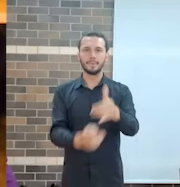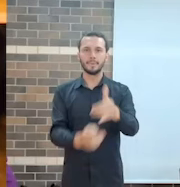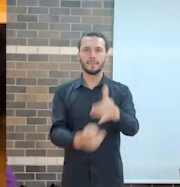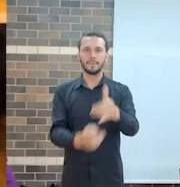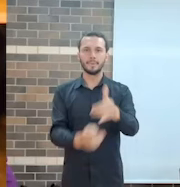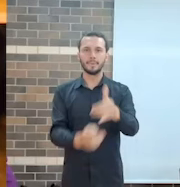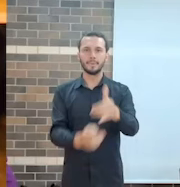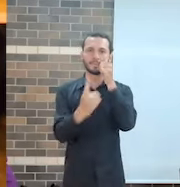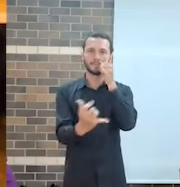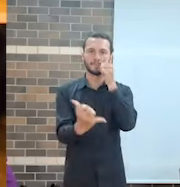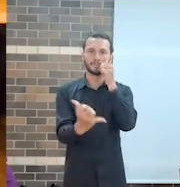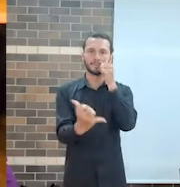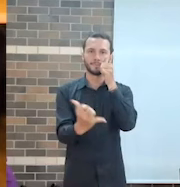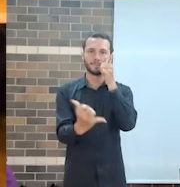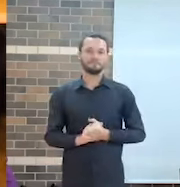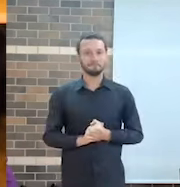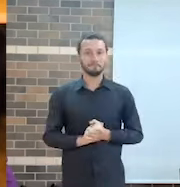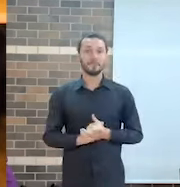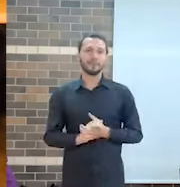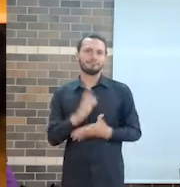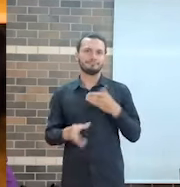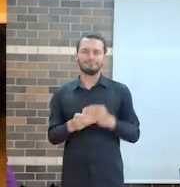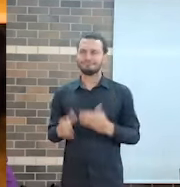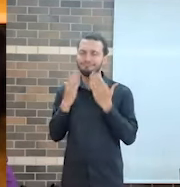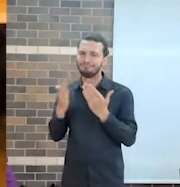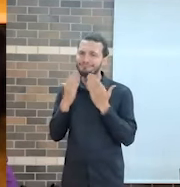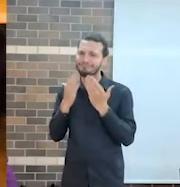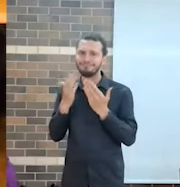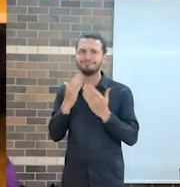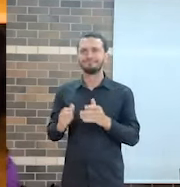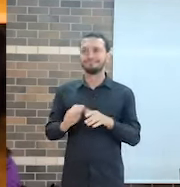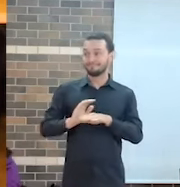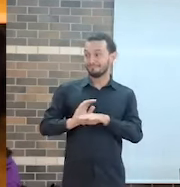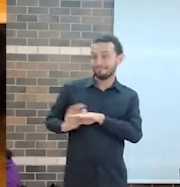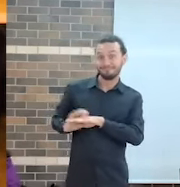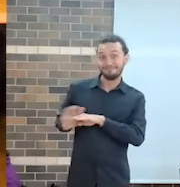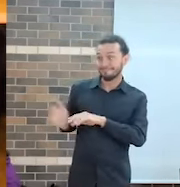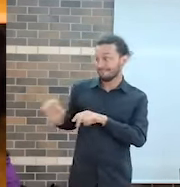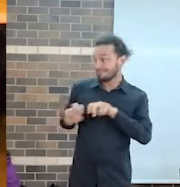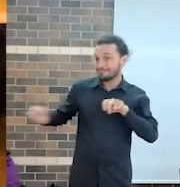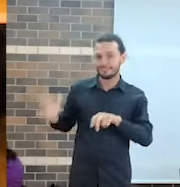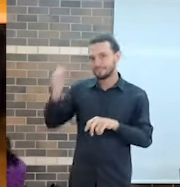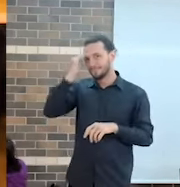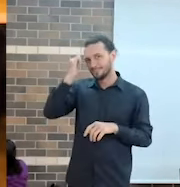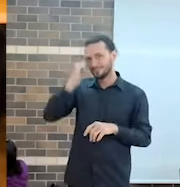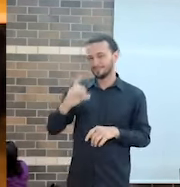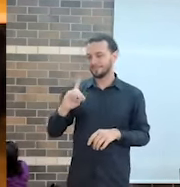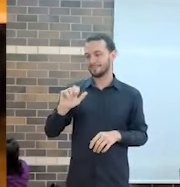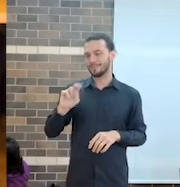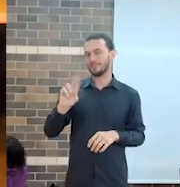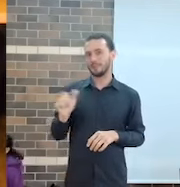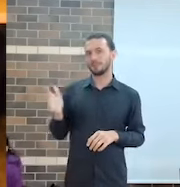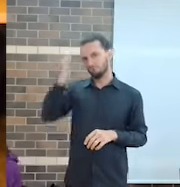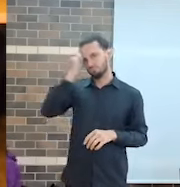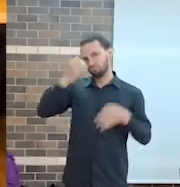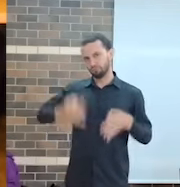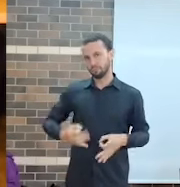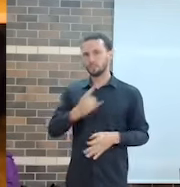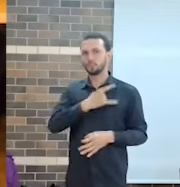Agradecerles también a las invitadas, a la profe Diana, docente de la Universidad de